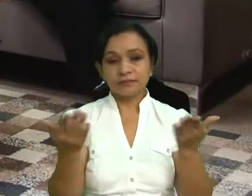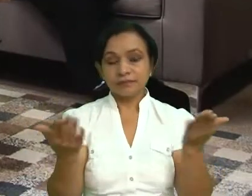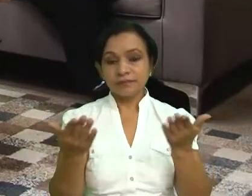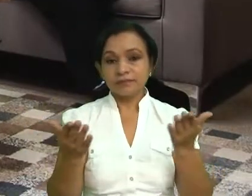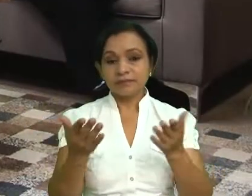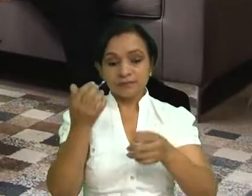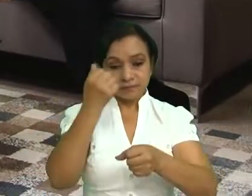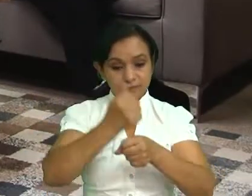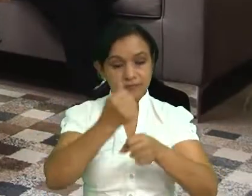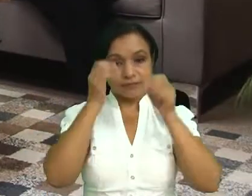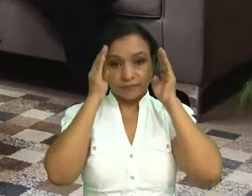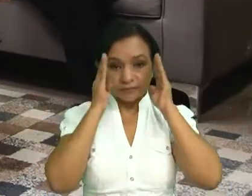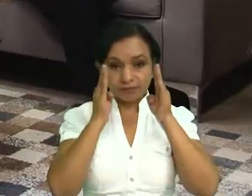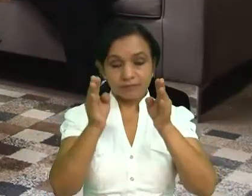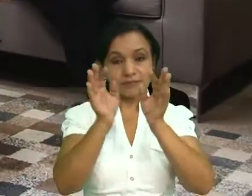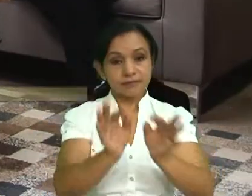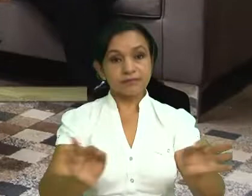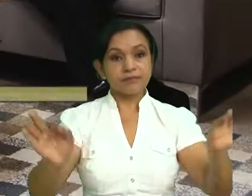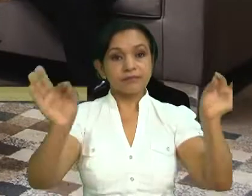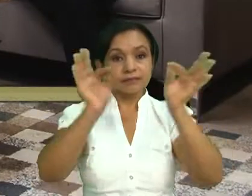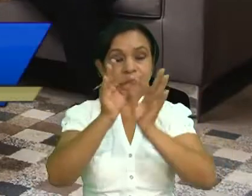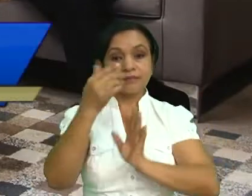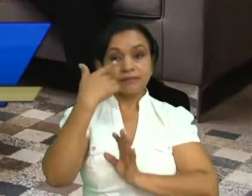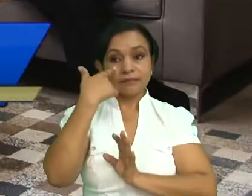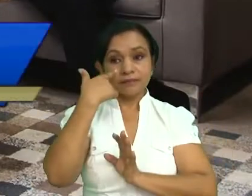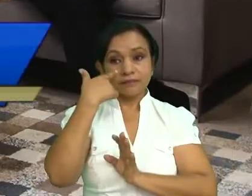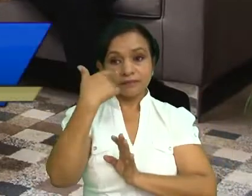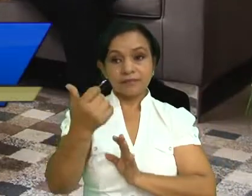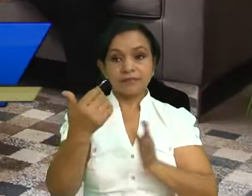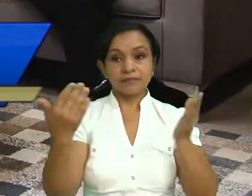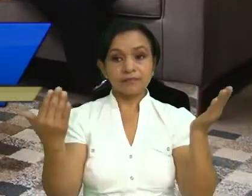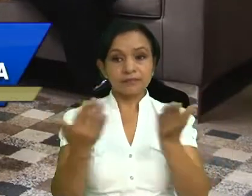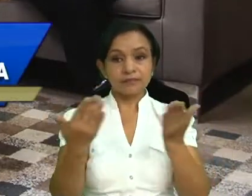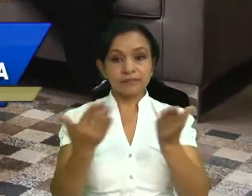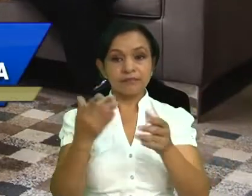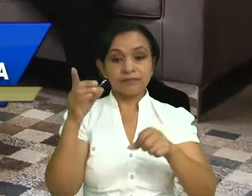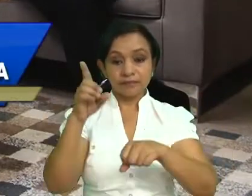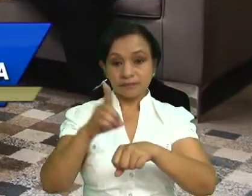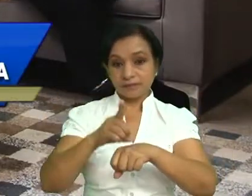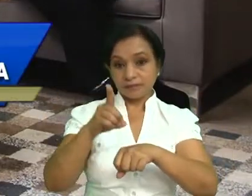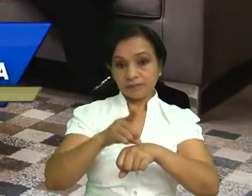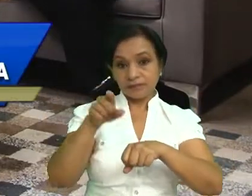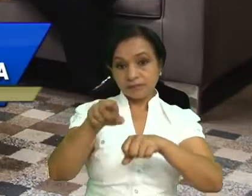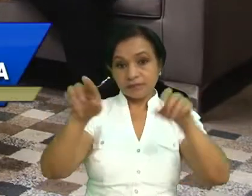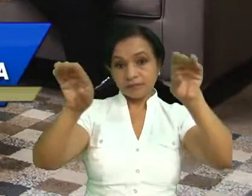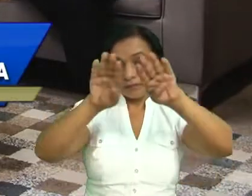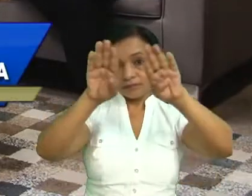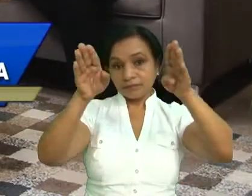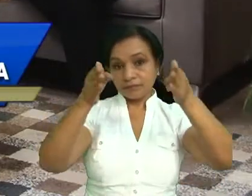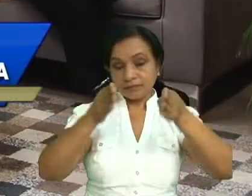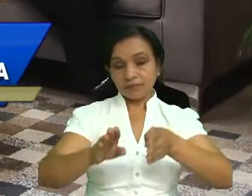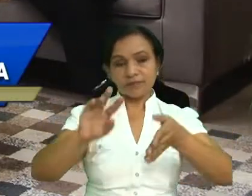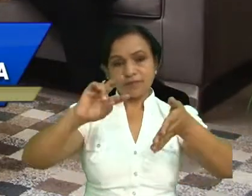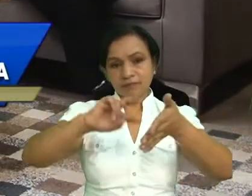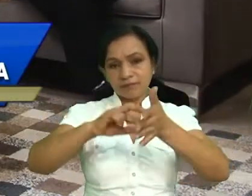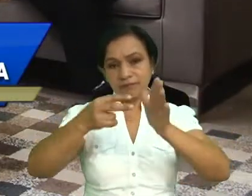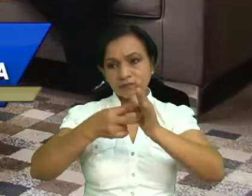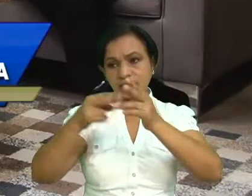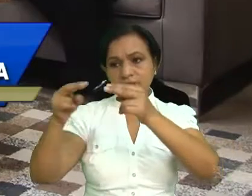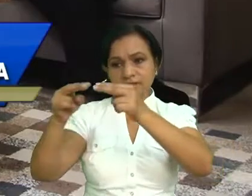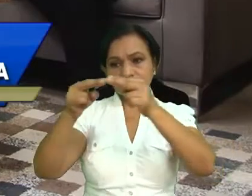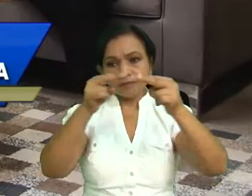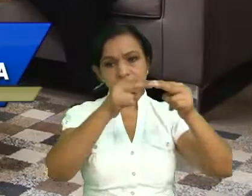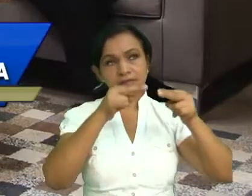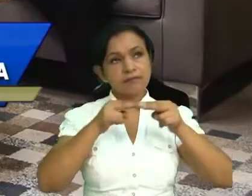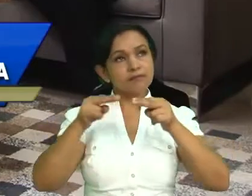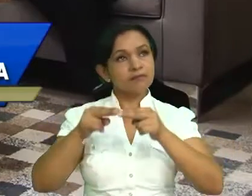línea de atención bastante importante, conocer un poquito, compañera doctora Meiling, entender lo que significa ese proceso de articulación de cara